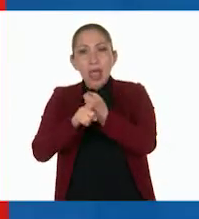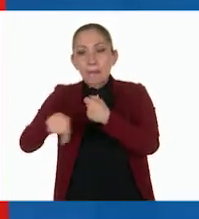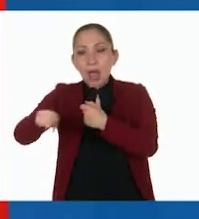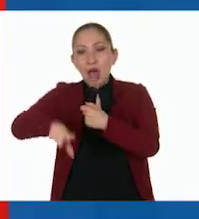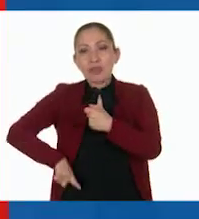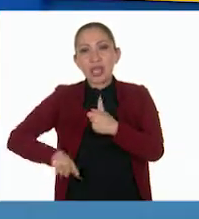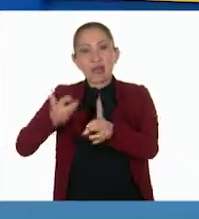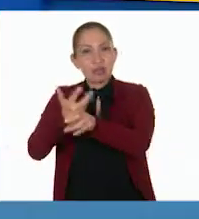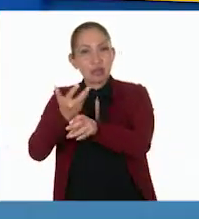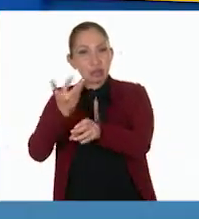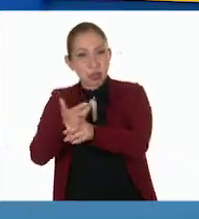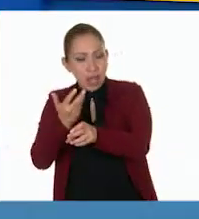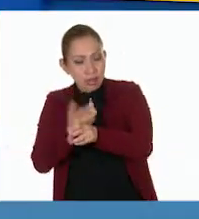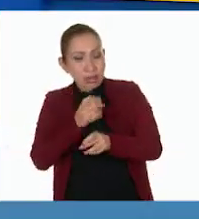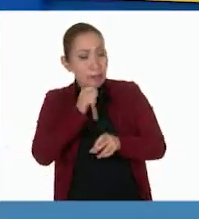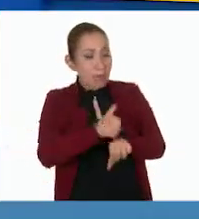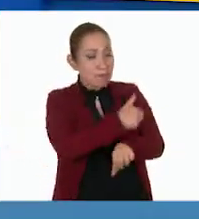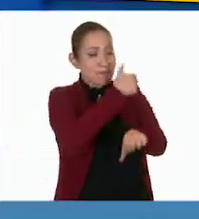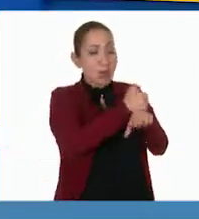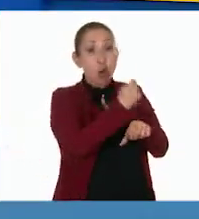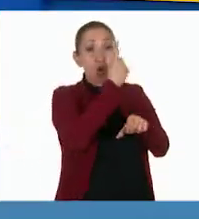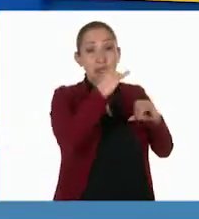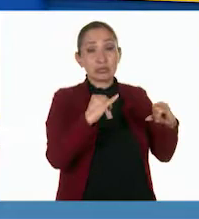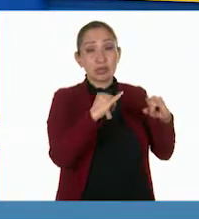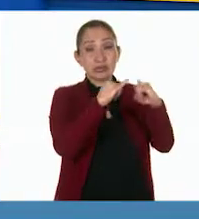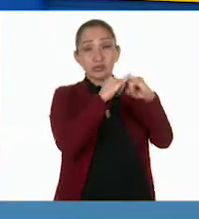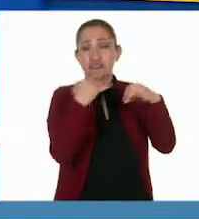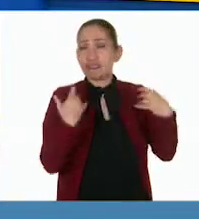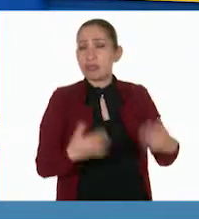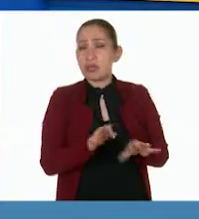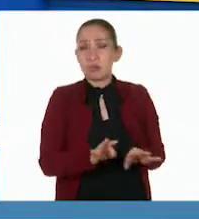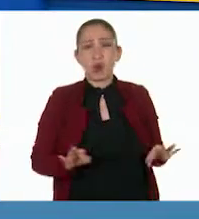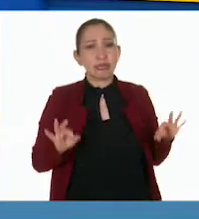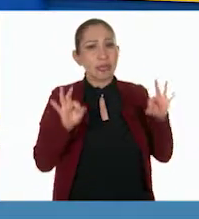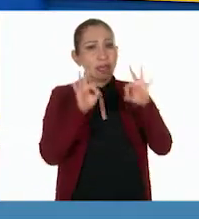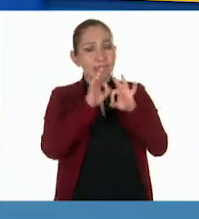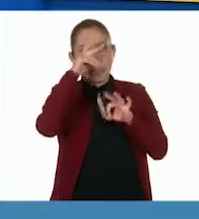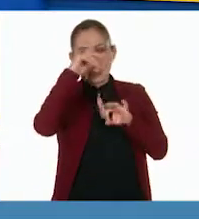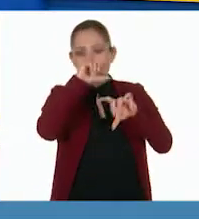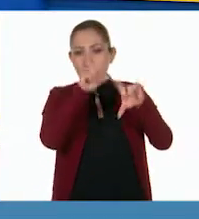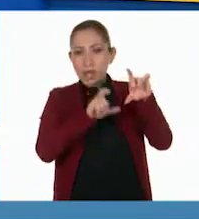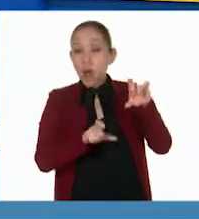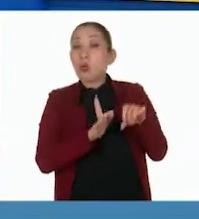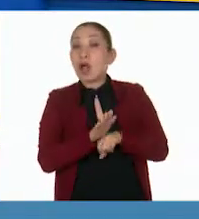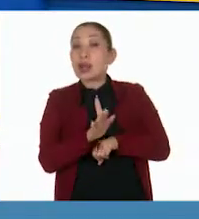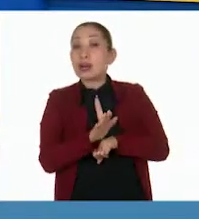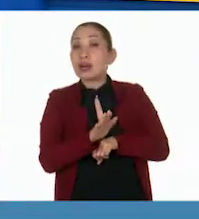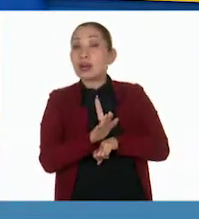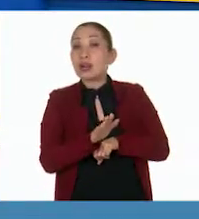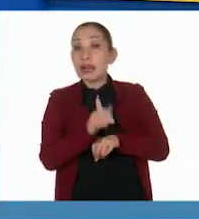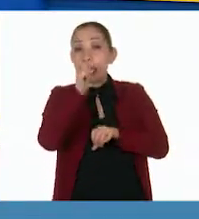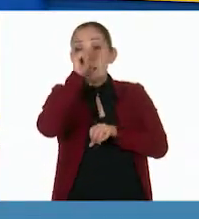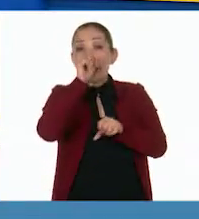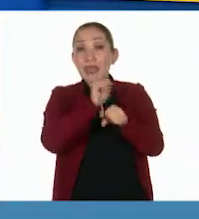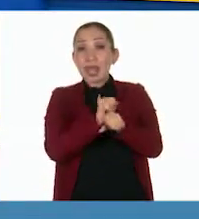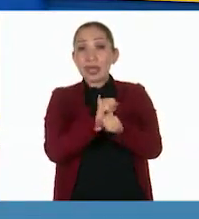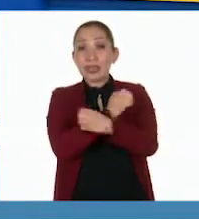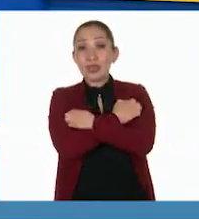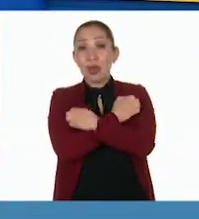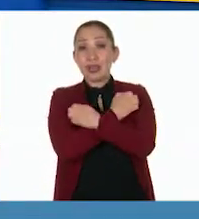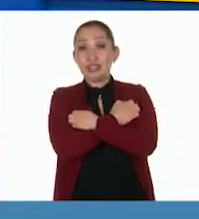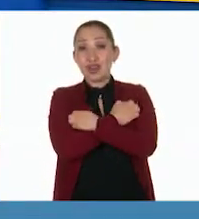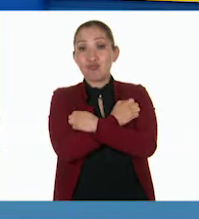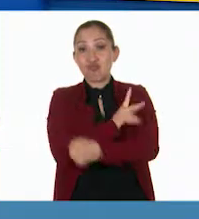de Estados Unidos y la fundación de una de las instituciones más importantes de nuestro país, la Secretaría encargada de la Educación